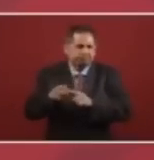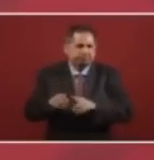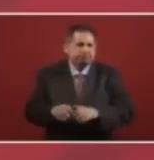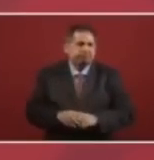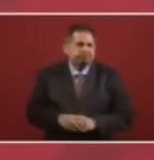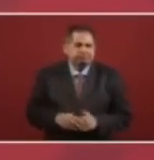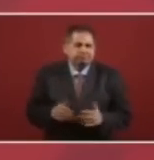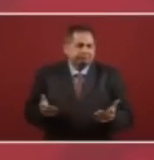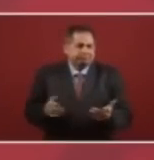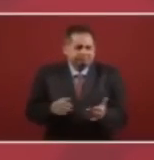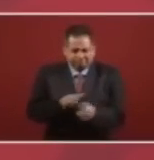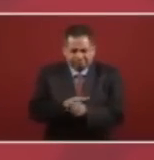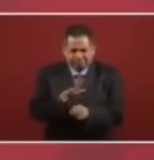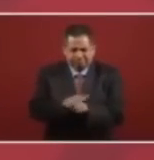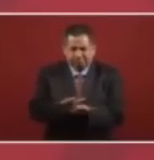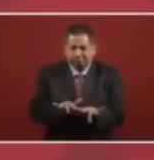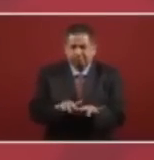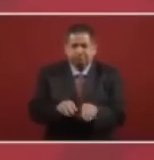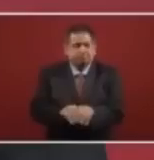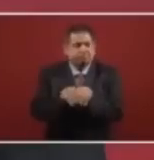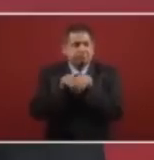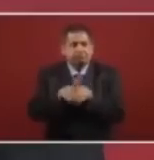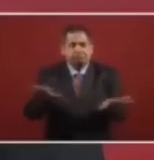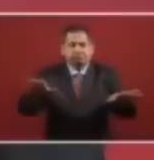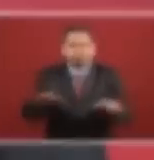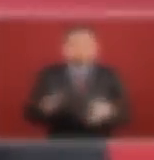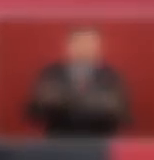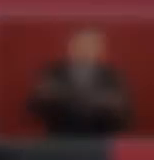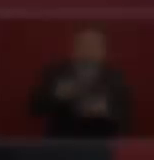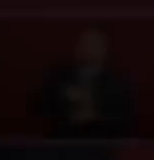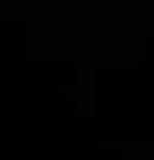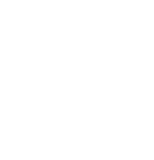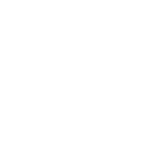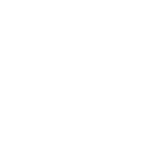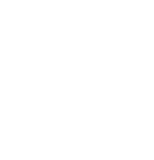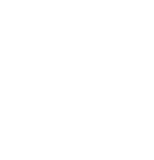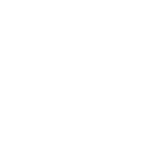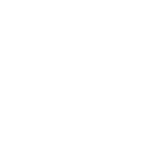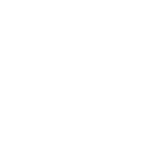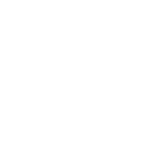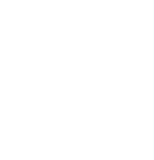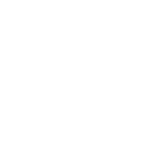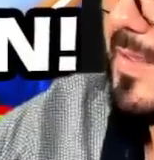¿Qué más le puedo pedir a la vida?